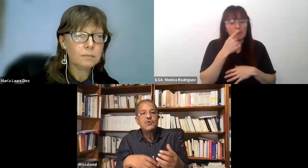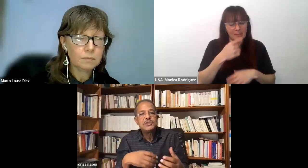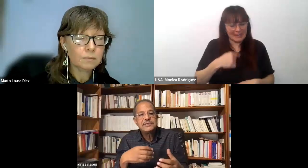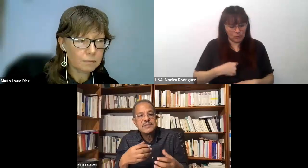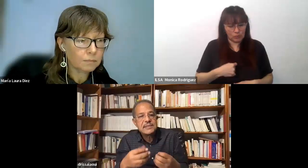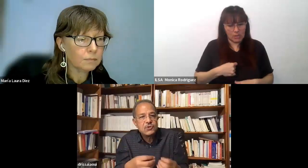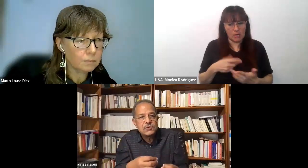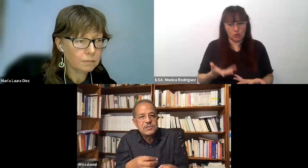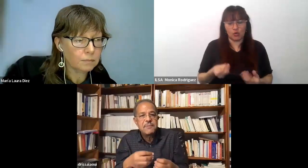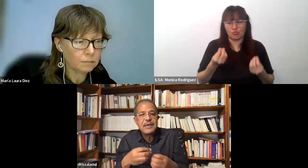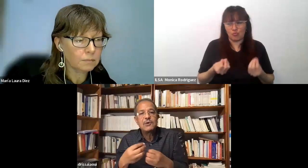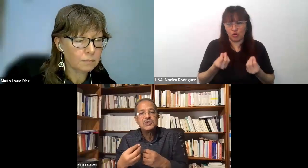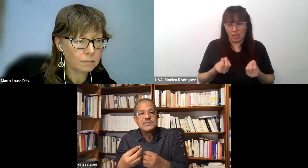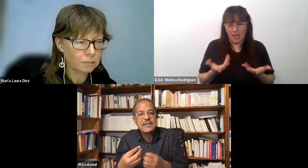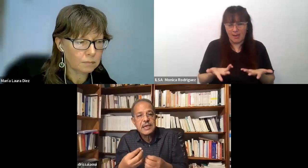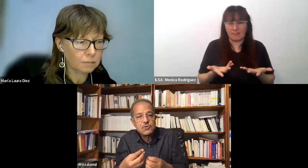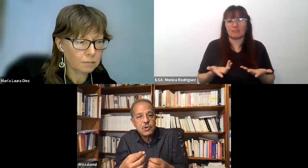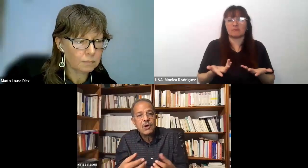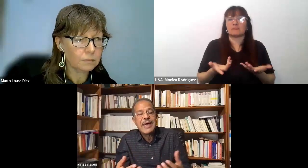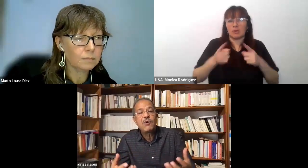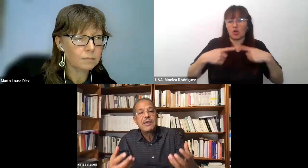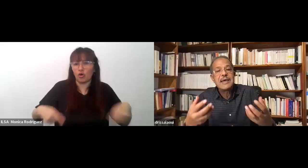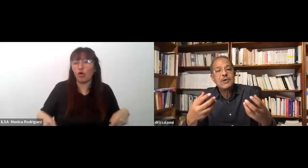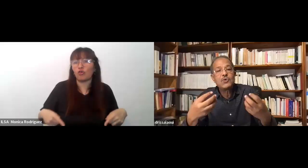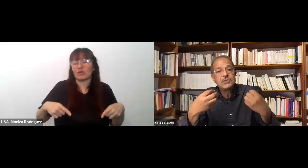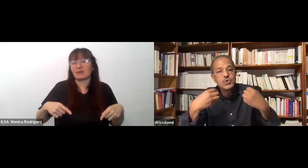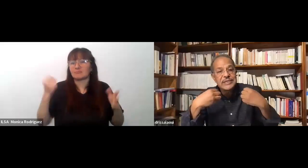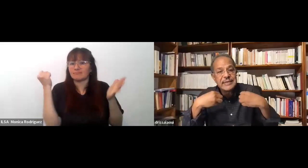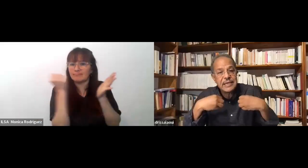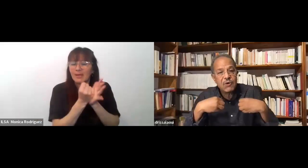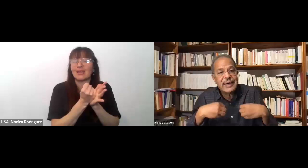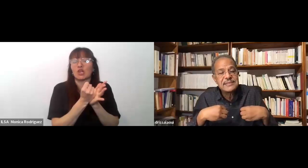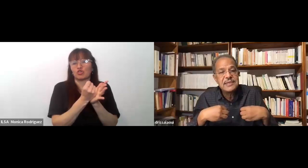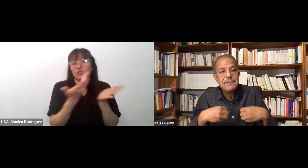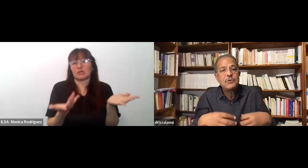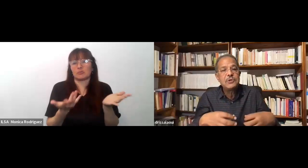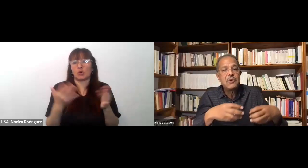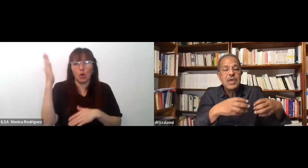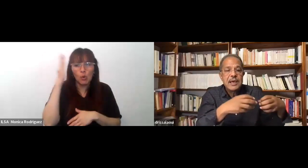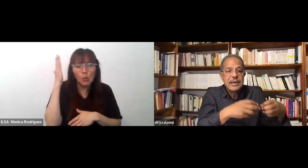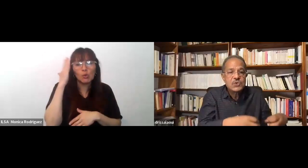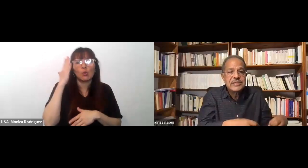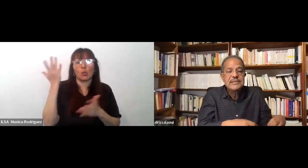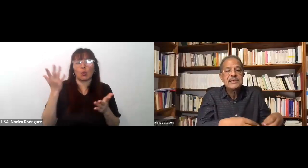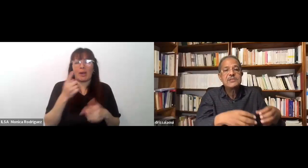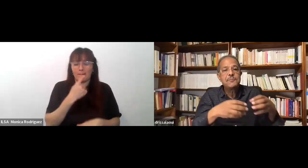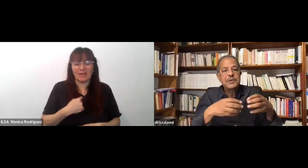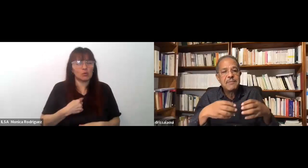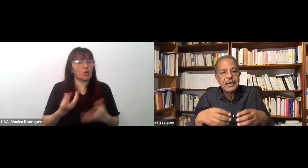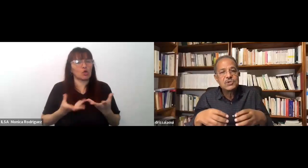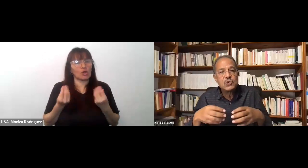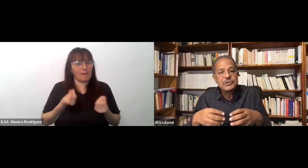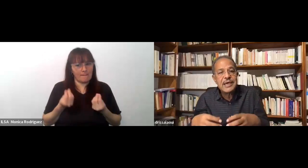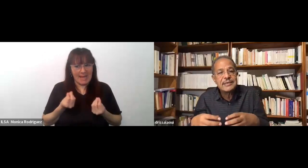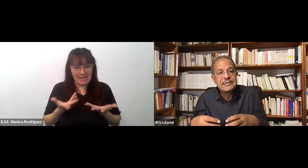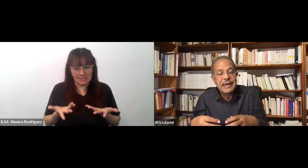representaciones las imágenes estereotipadas la cultura y cuestionar todo lo que